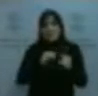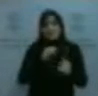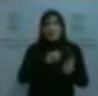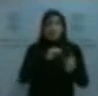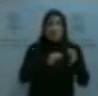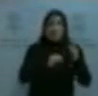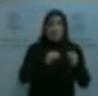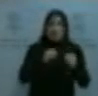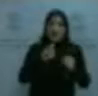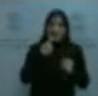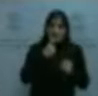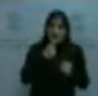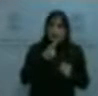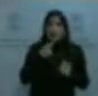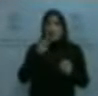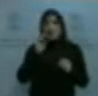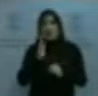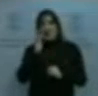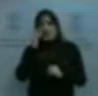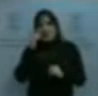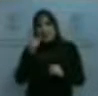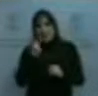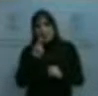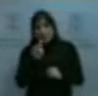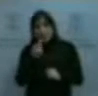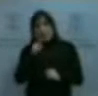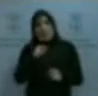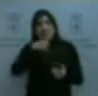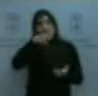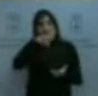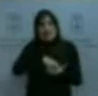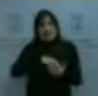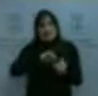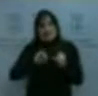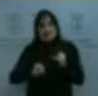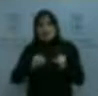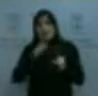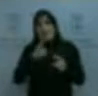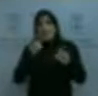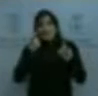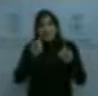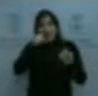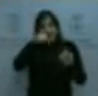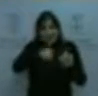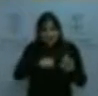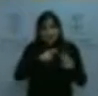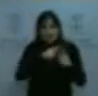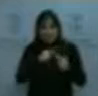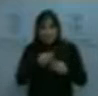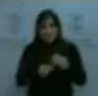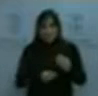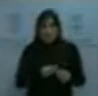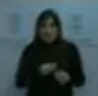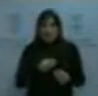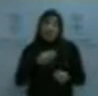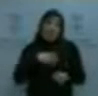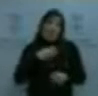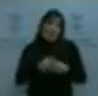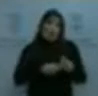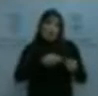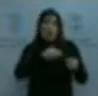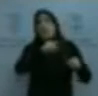se tienen en el Estado para implantarlo en la comunidad autónoma y utilizarlo por todos los órganos judiciales de Asturias. En definitiva, lo que sí quiero